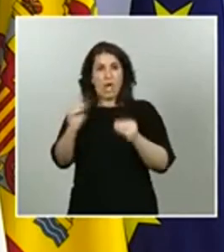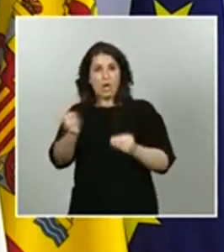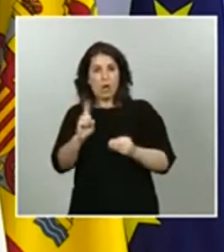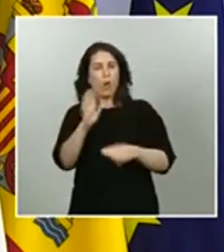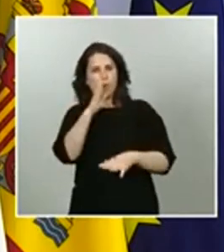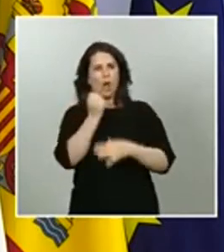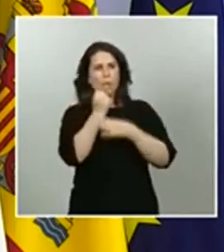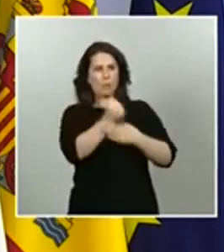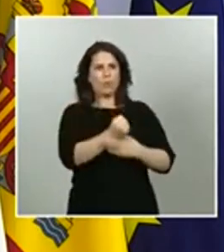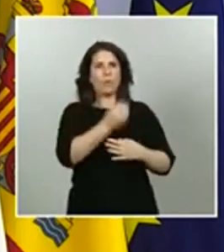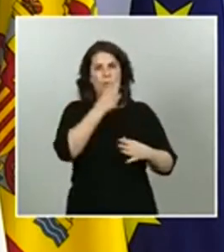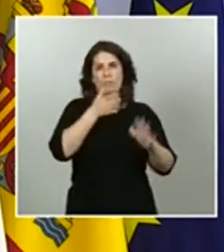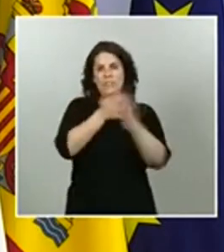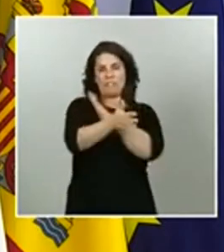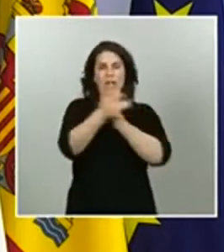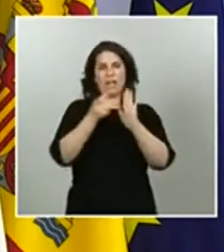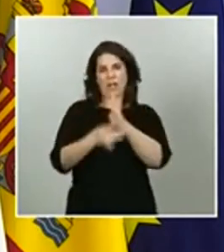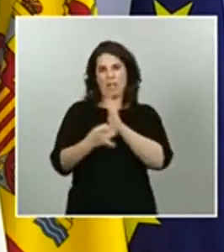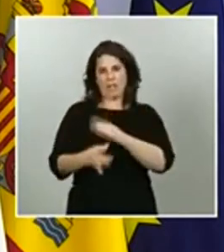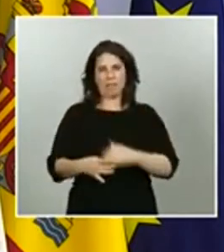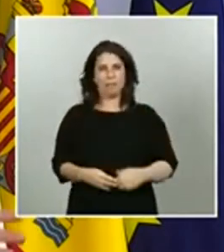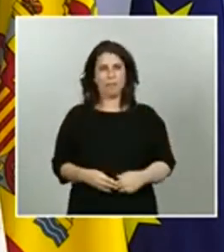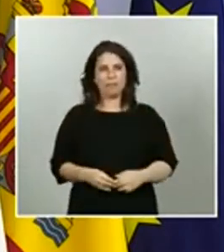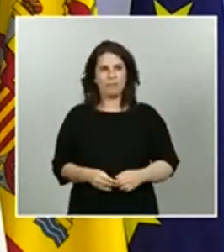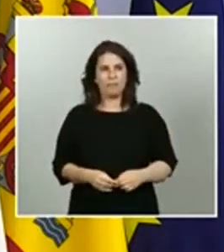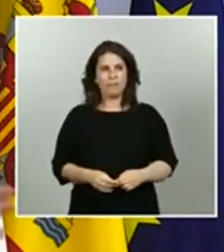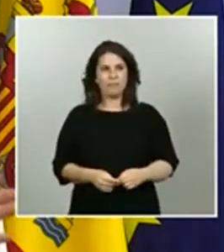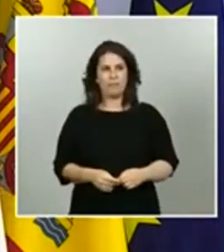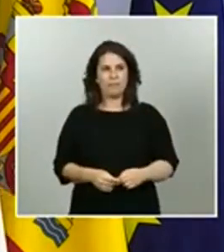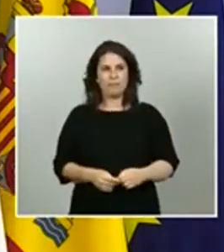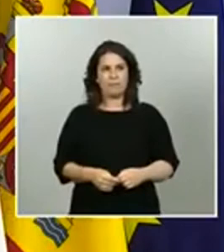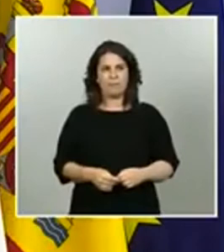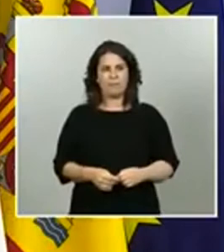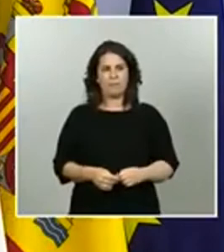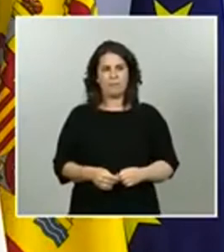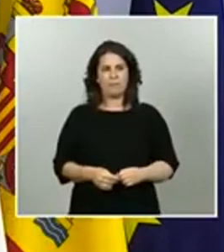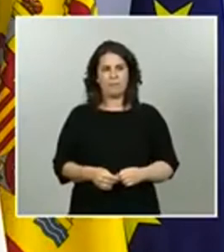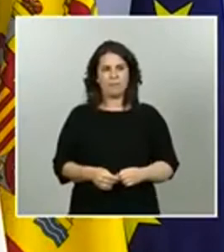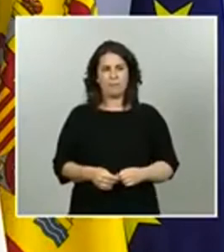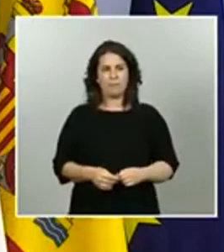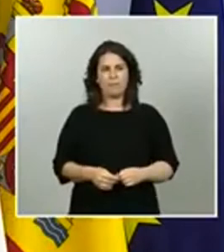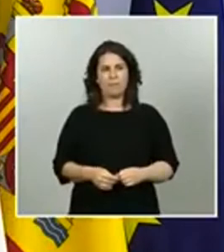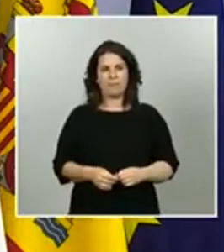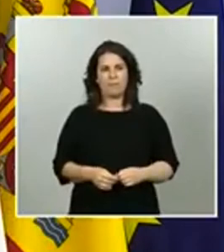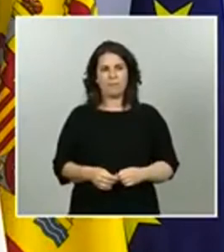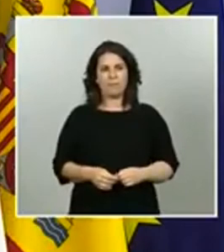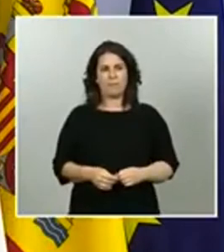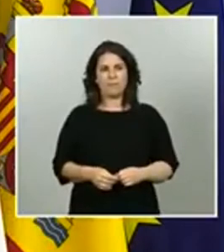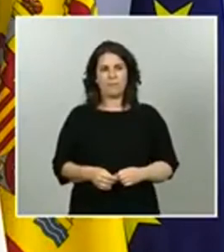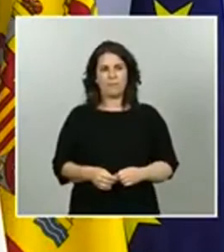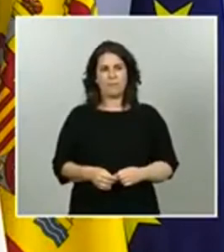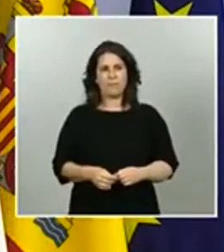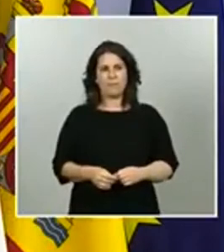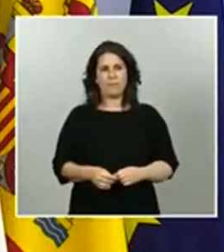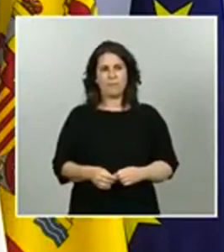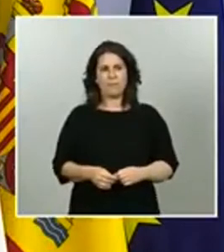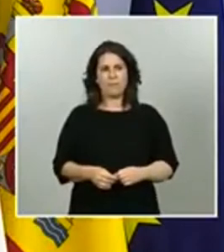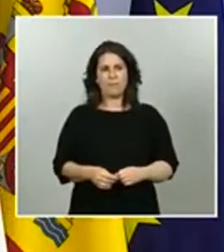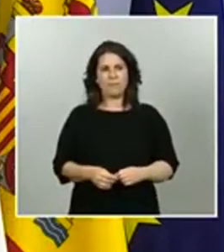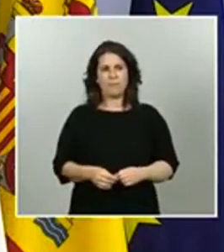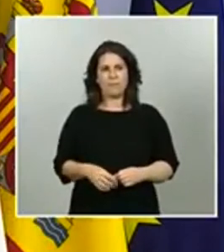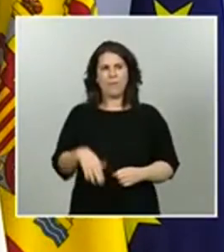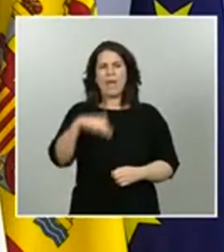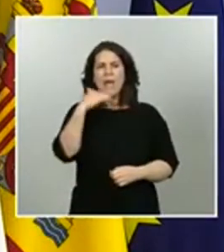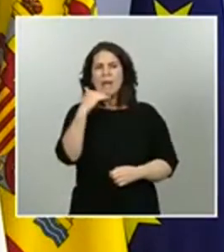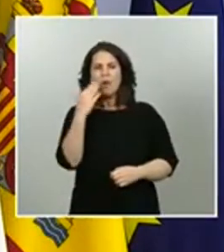represento yo como presidente del gobierno. No hay ningún tipo de, digamos, de ecuación o de combinación en el